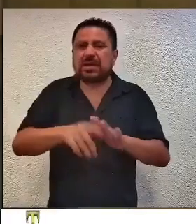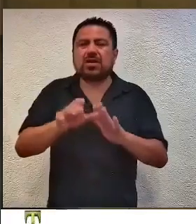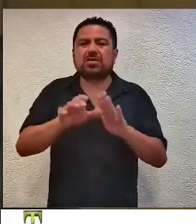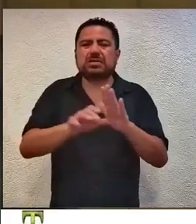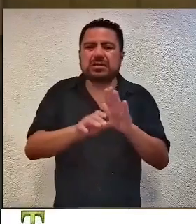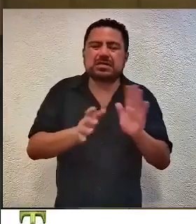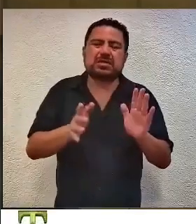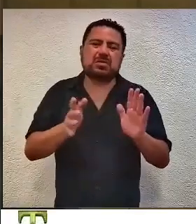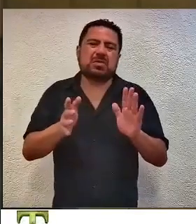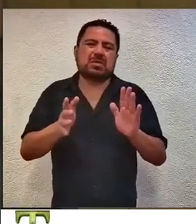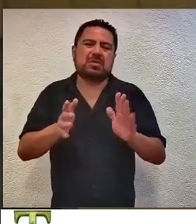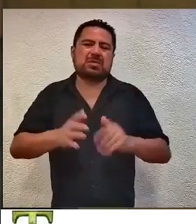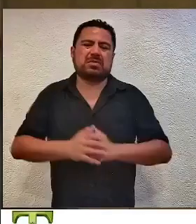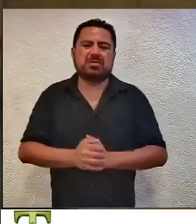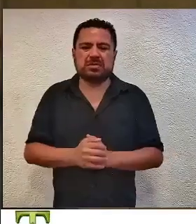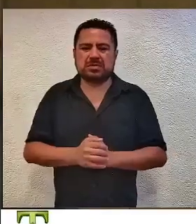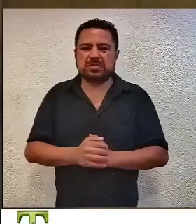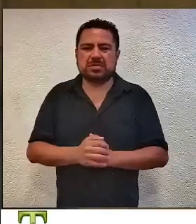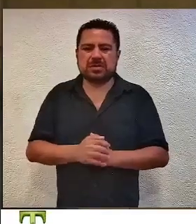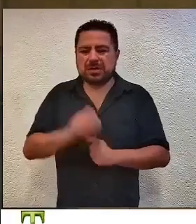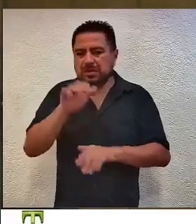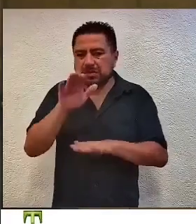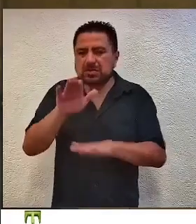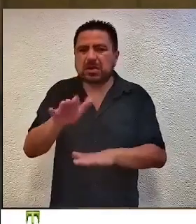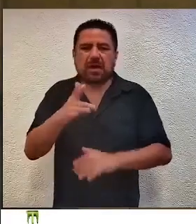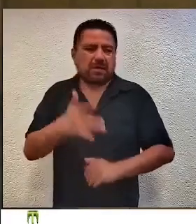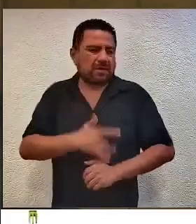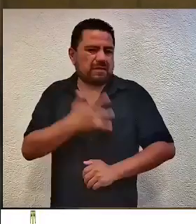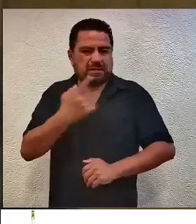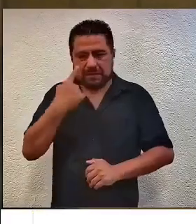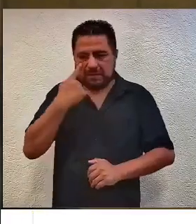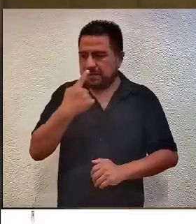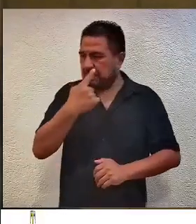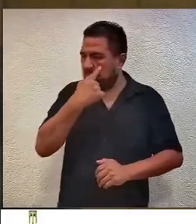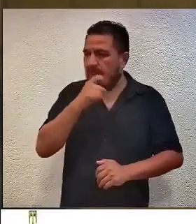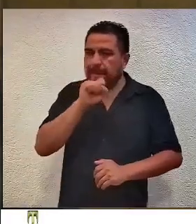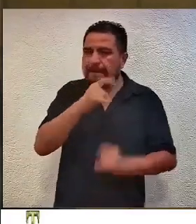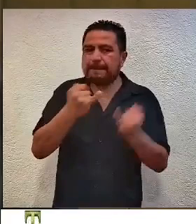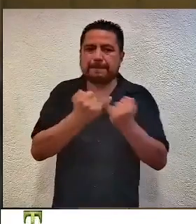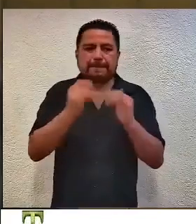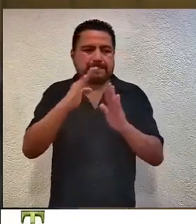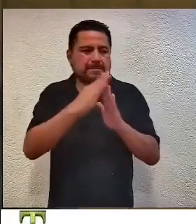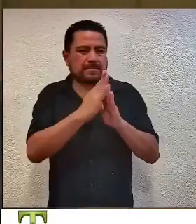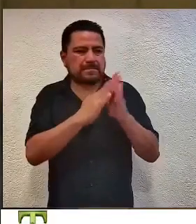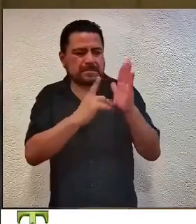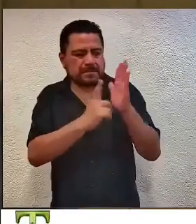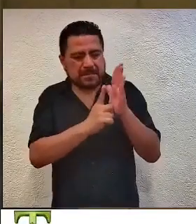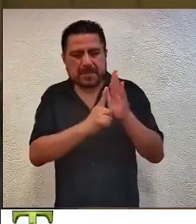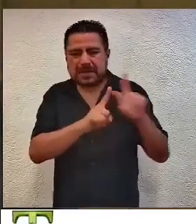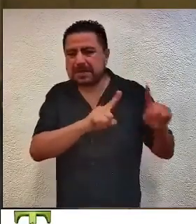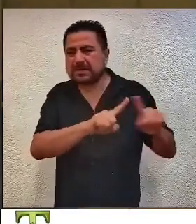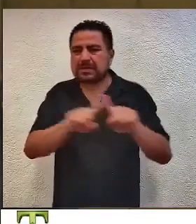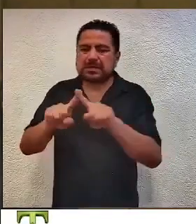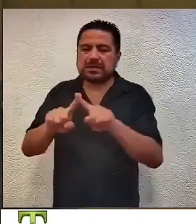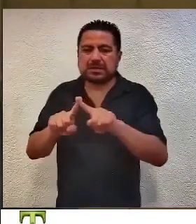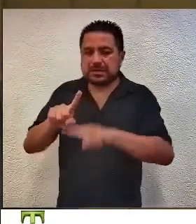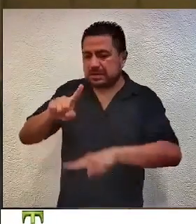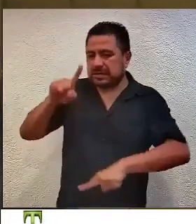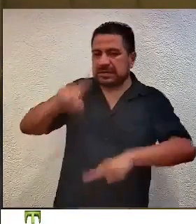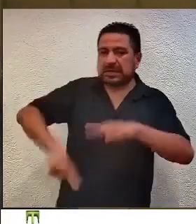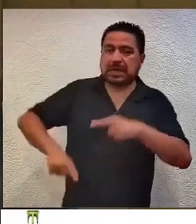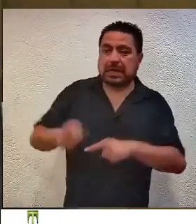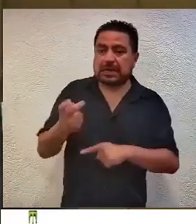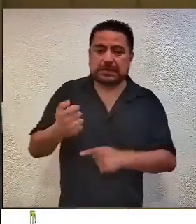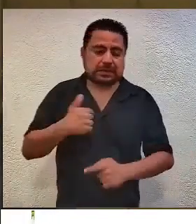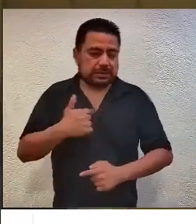constitutivos y sobre la pretensión y la metodología, etcétera, solamente me